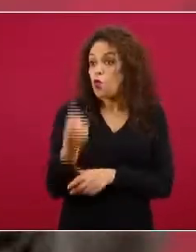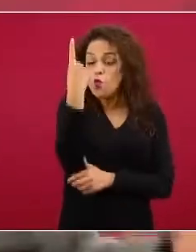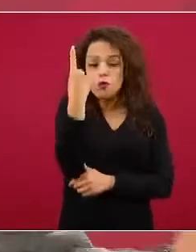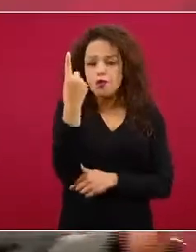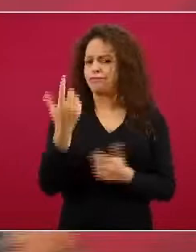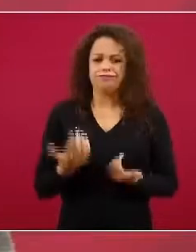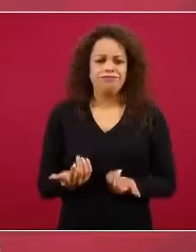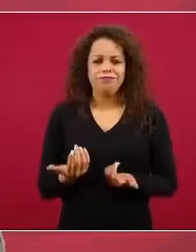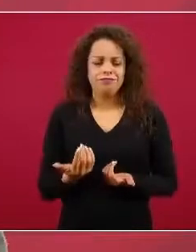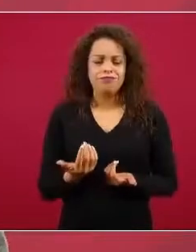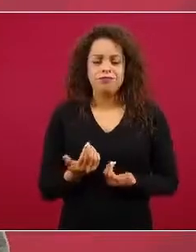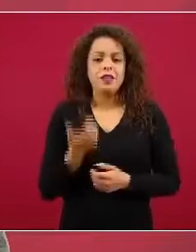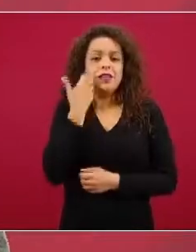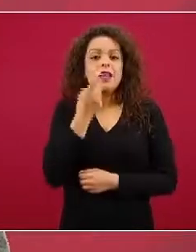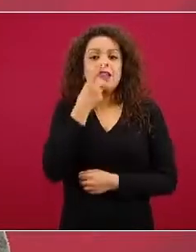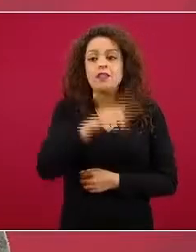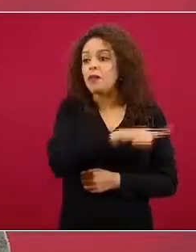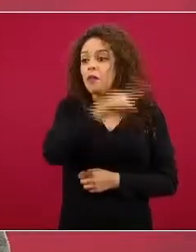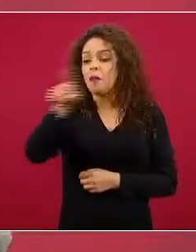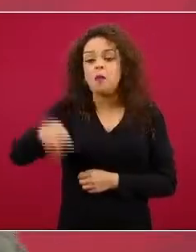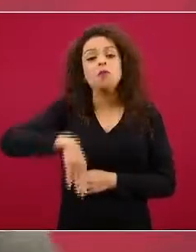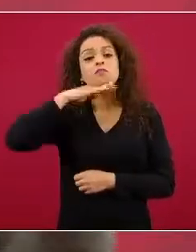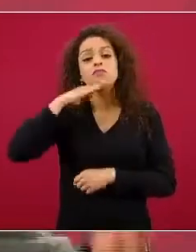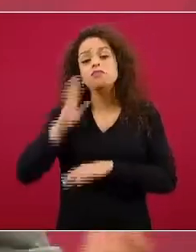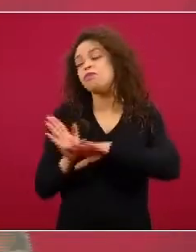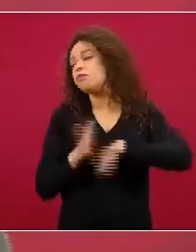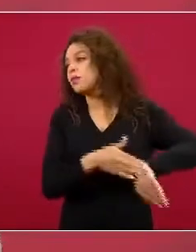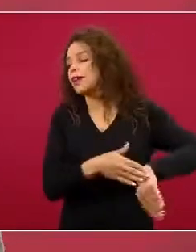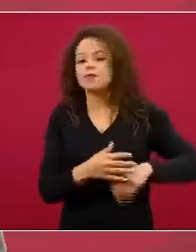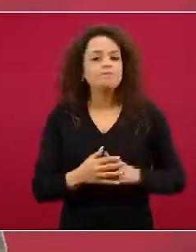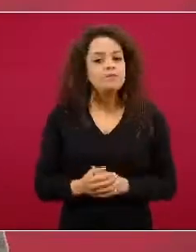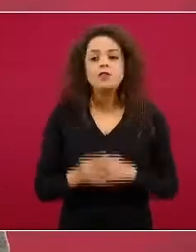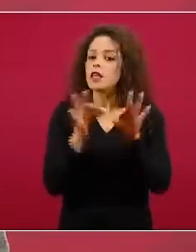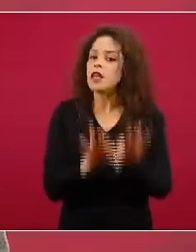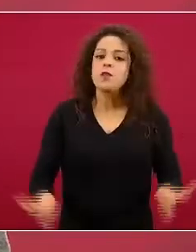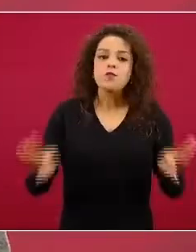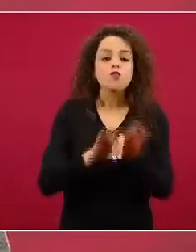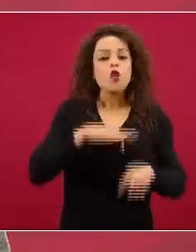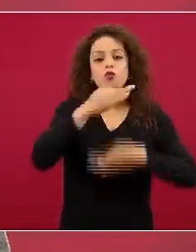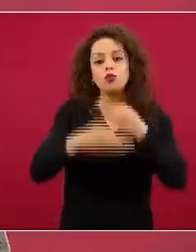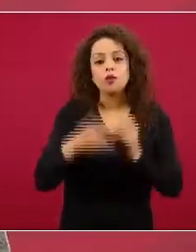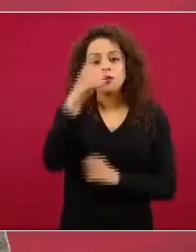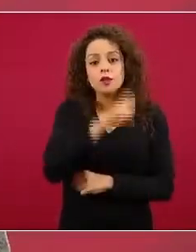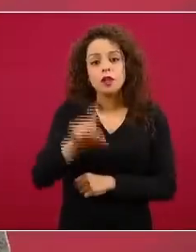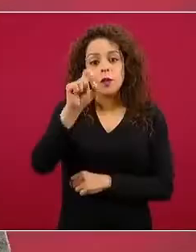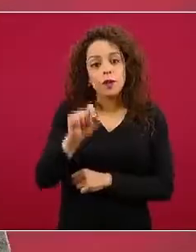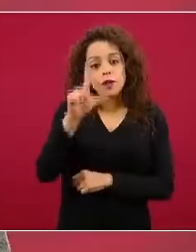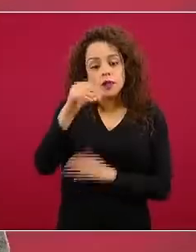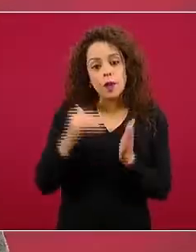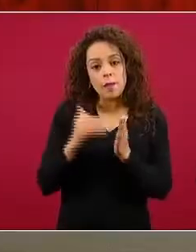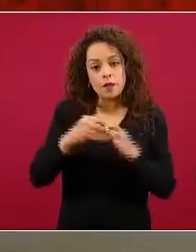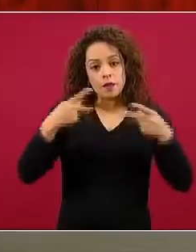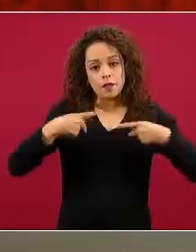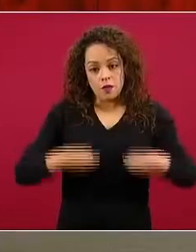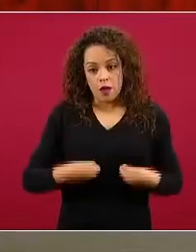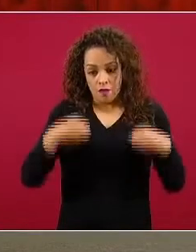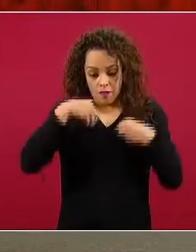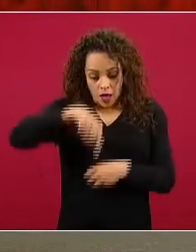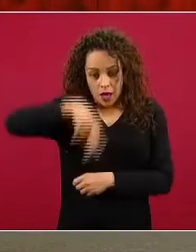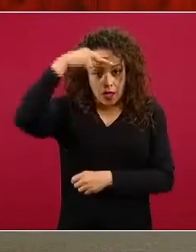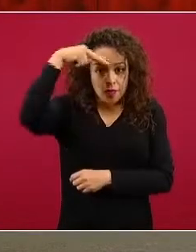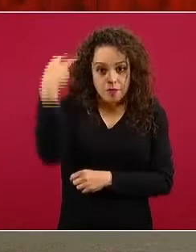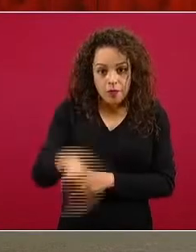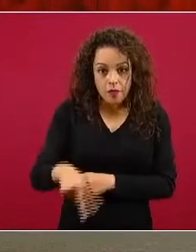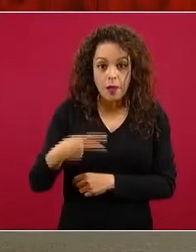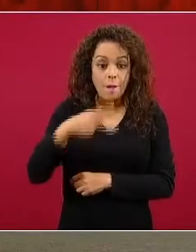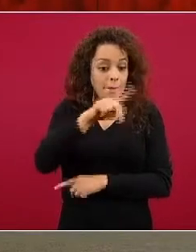decir que no nos importe el resto de la población. Nos importan los 127 millones de personas que viven en México. Pero estas son las